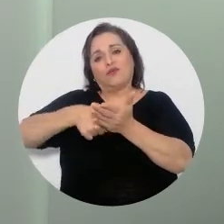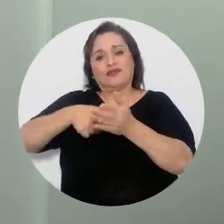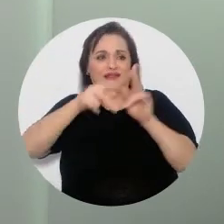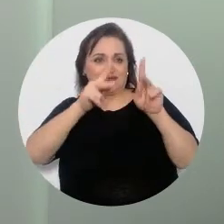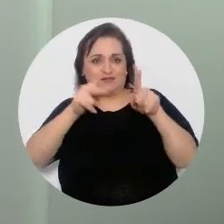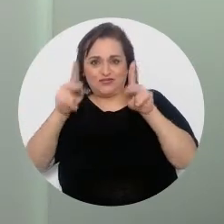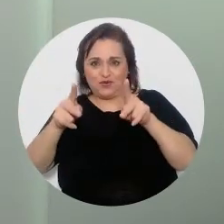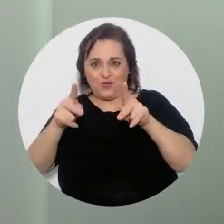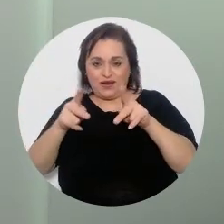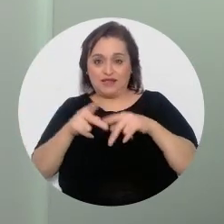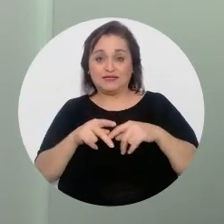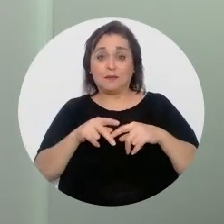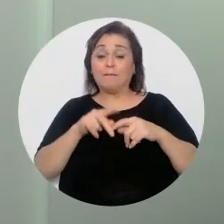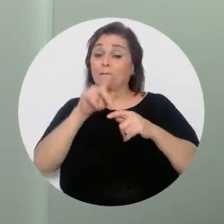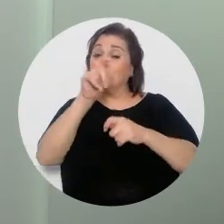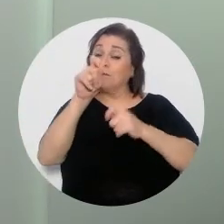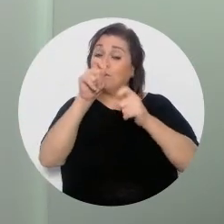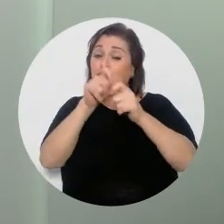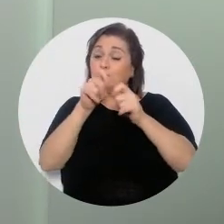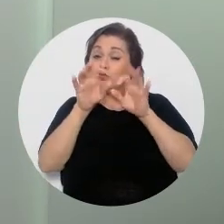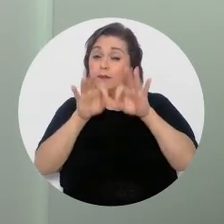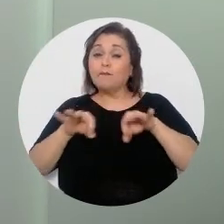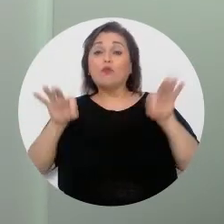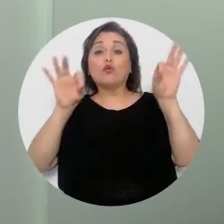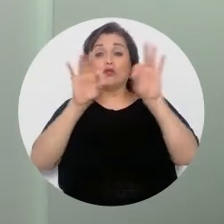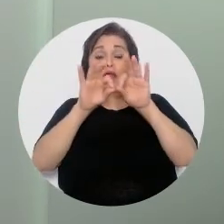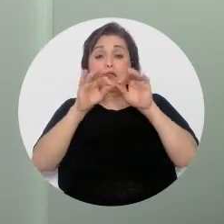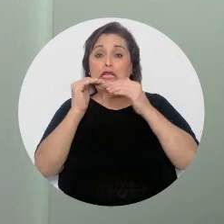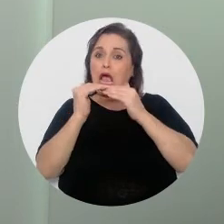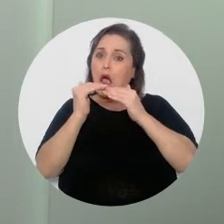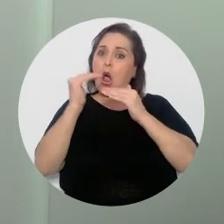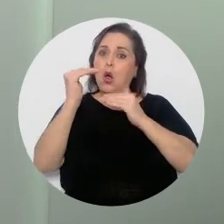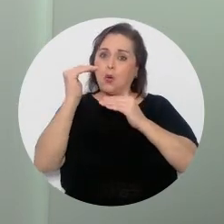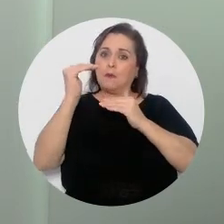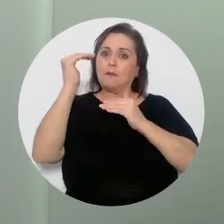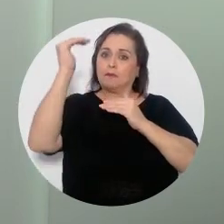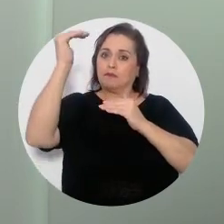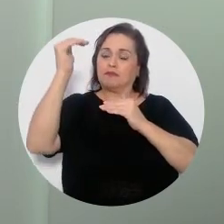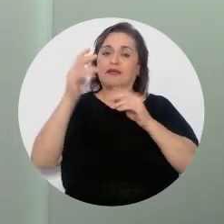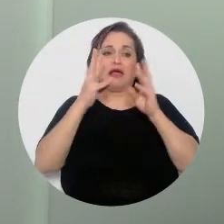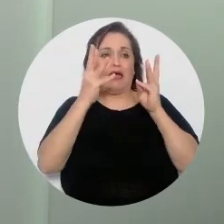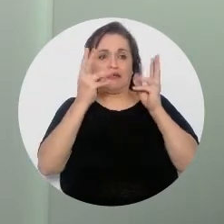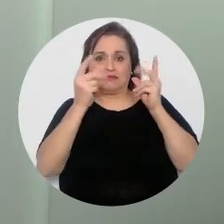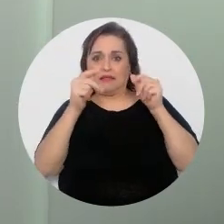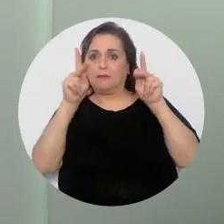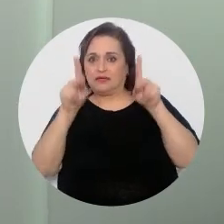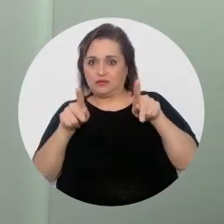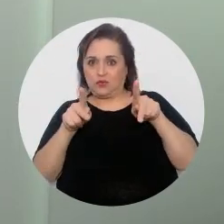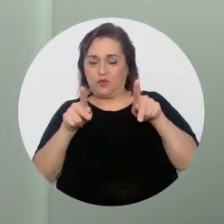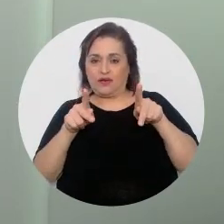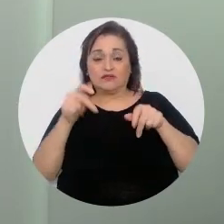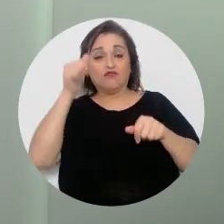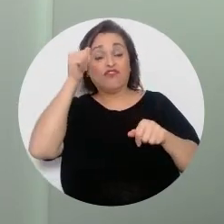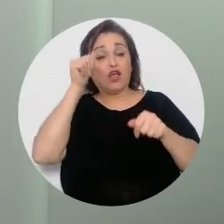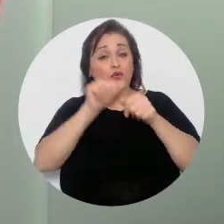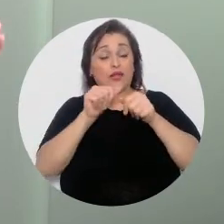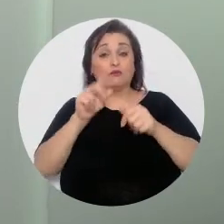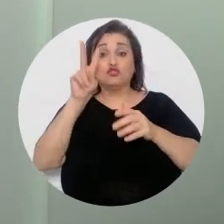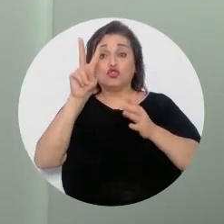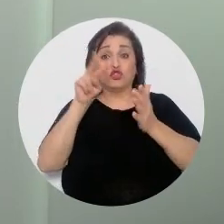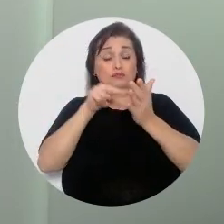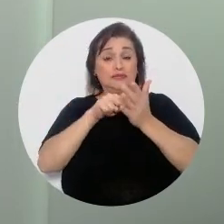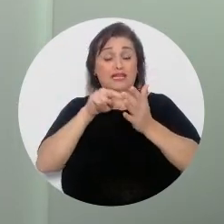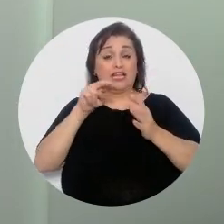se vota. Bueno, un punto importante es que sí se da un aumento en la cantidad de cargos a elegir. Recordemos que